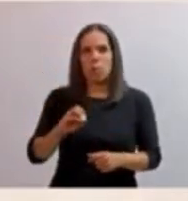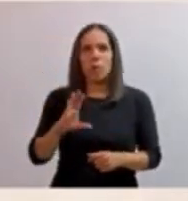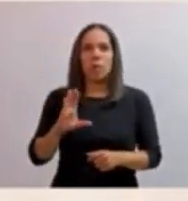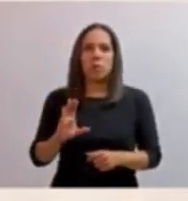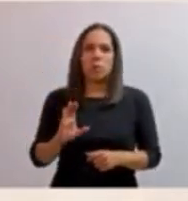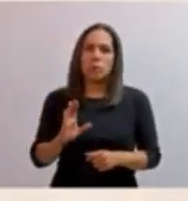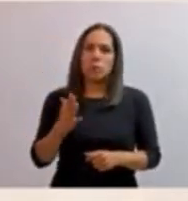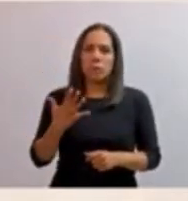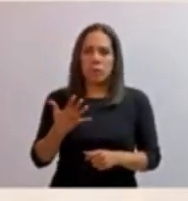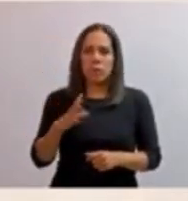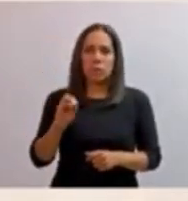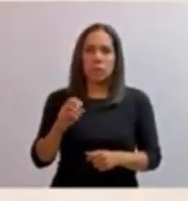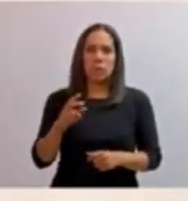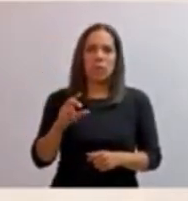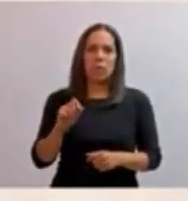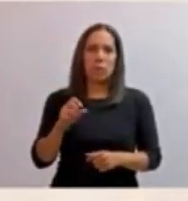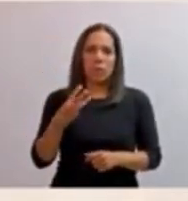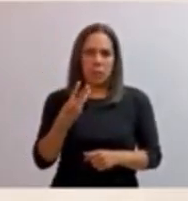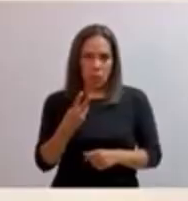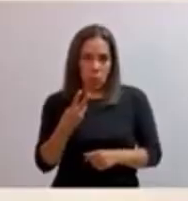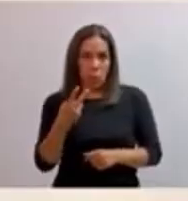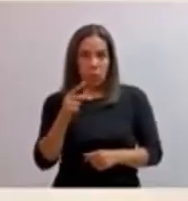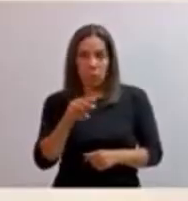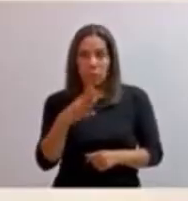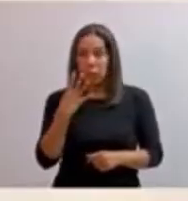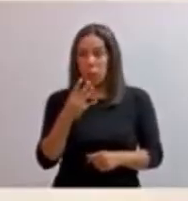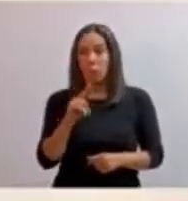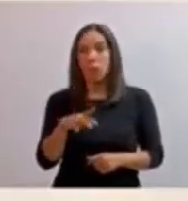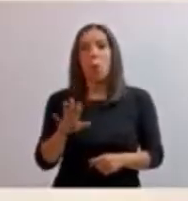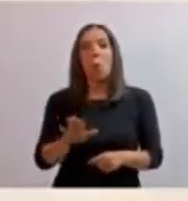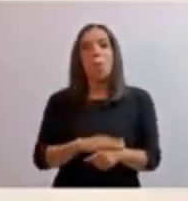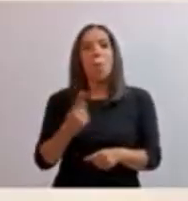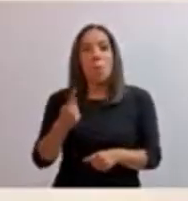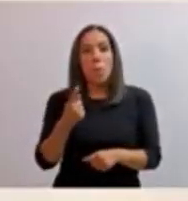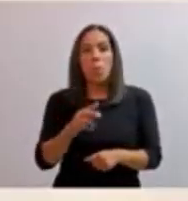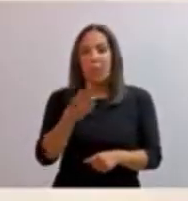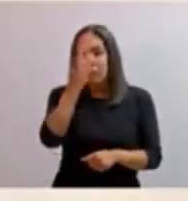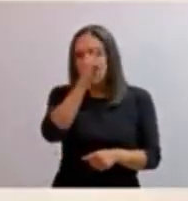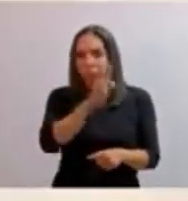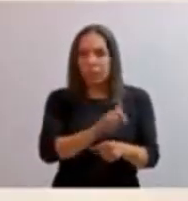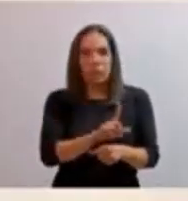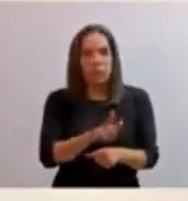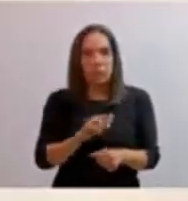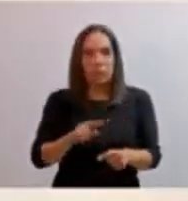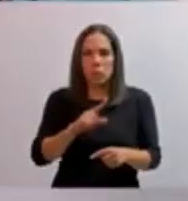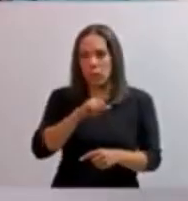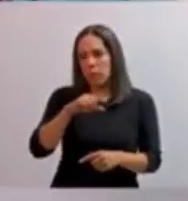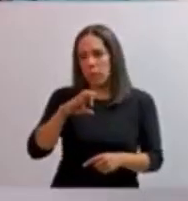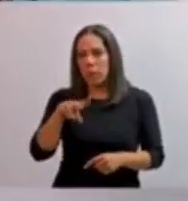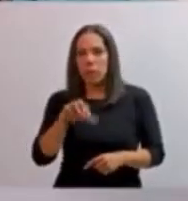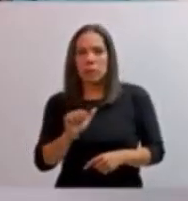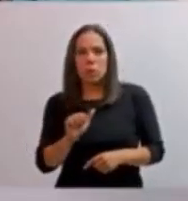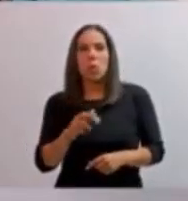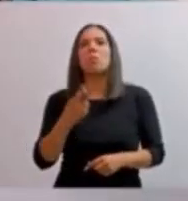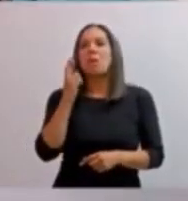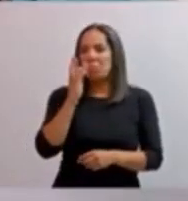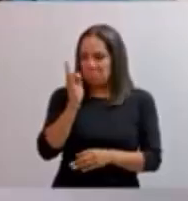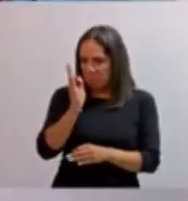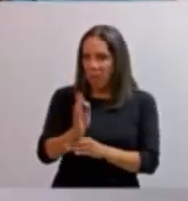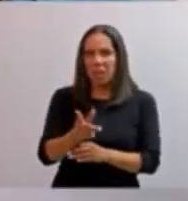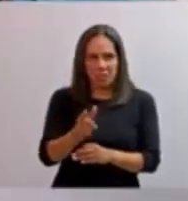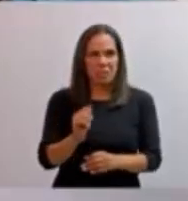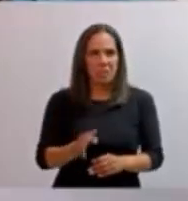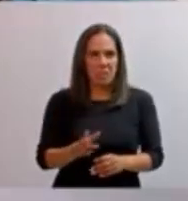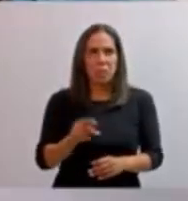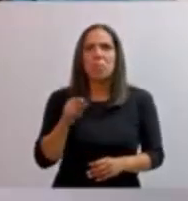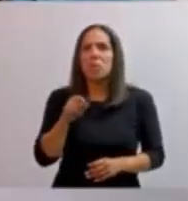mencionado la doctora, en el que la responsabilidad de la zona escolar ahora es reconocer junto con los colectivos